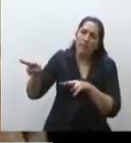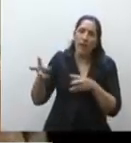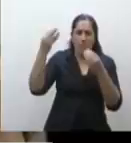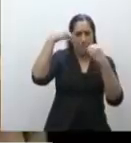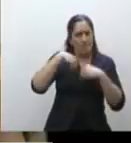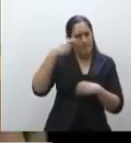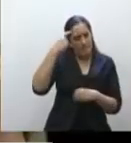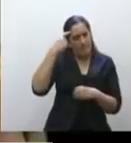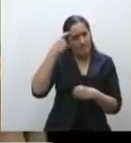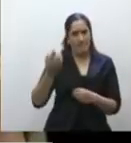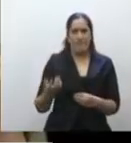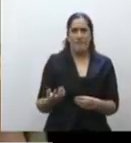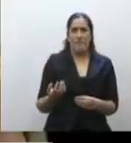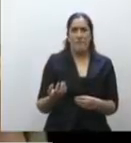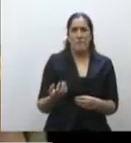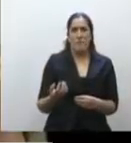Algunos dicen que